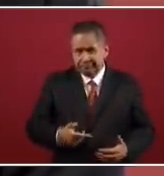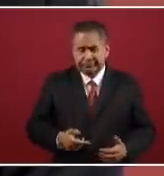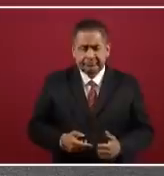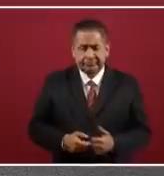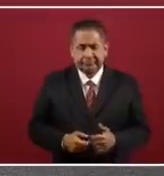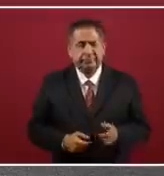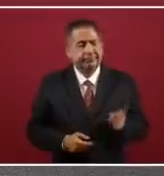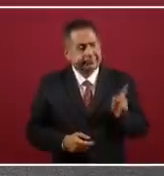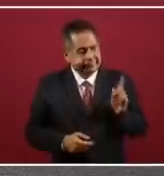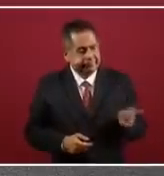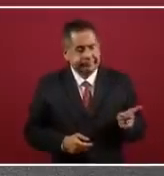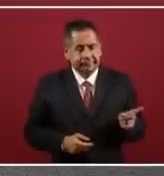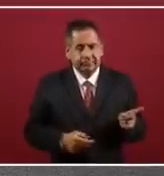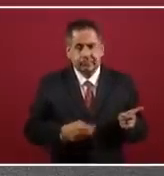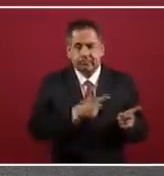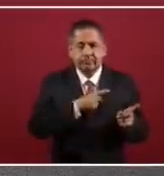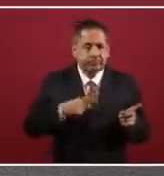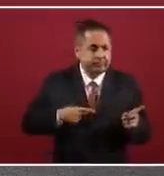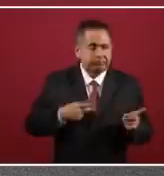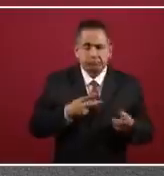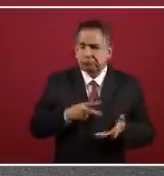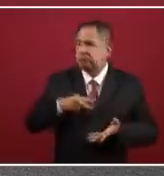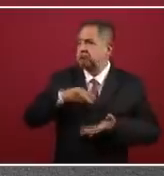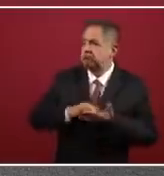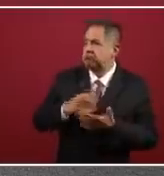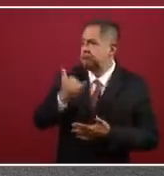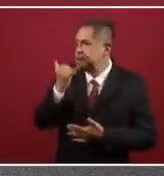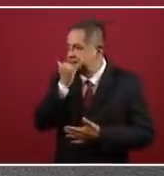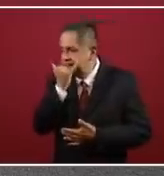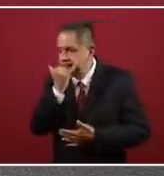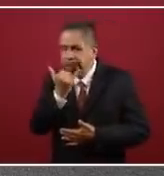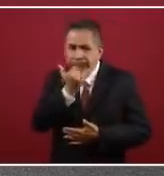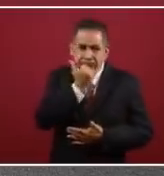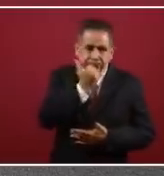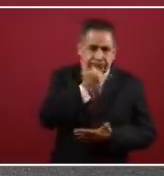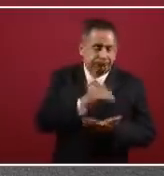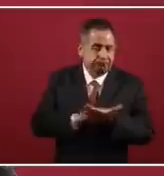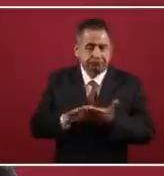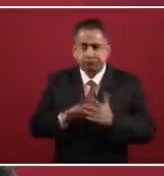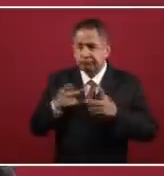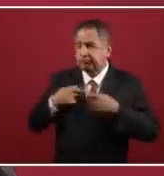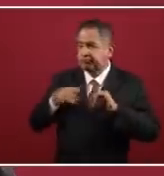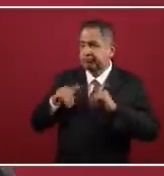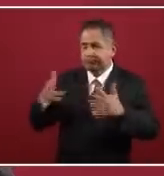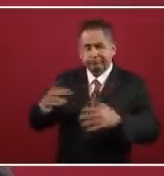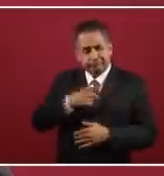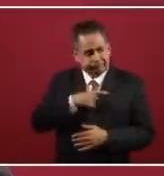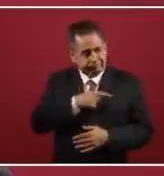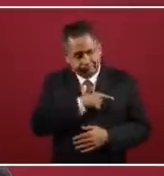Y deberían de estar ofreciendo disculpas al pueblo de México